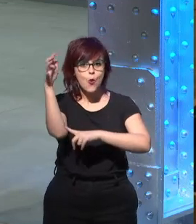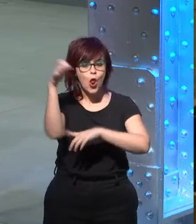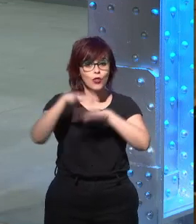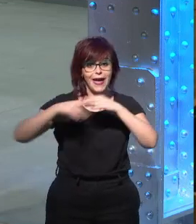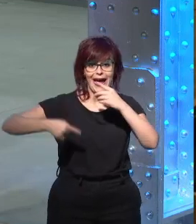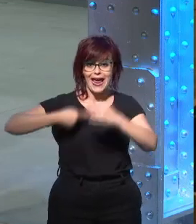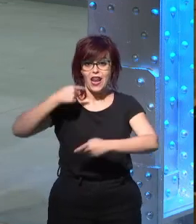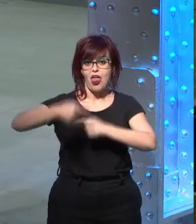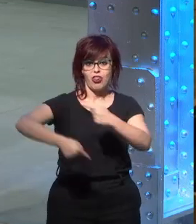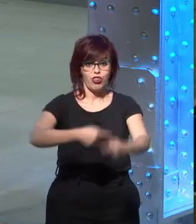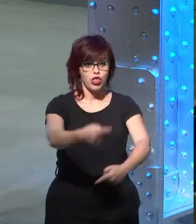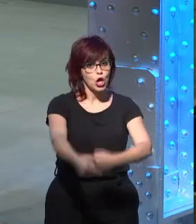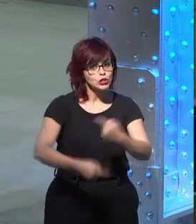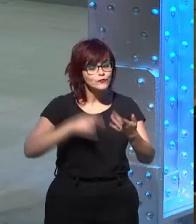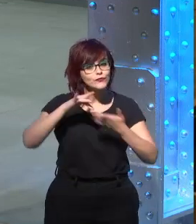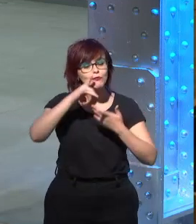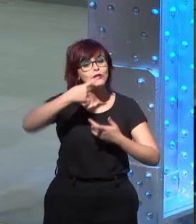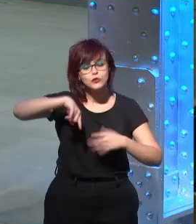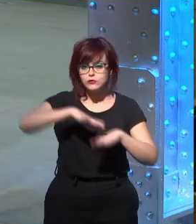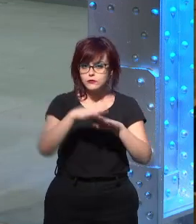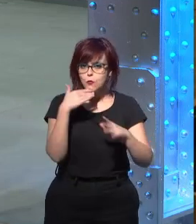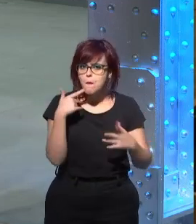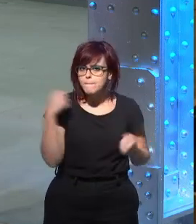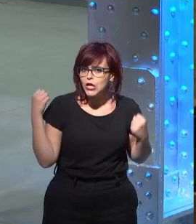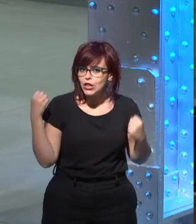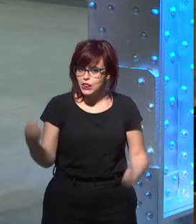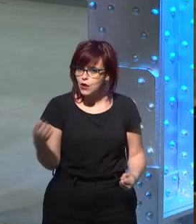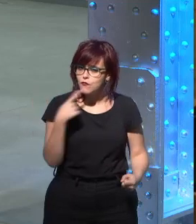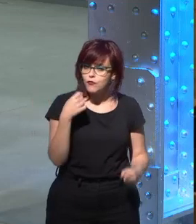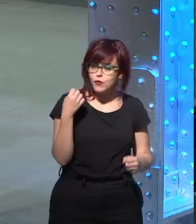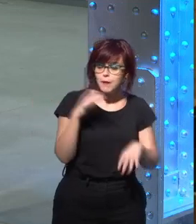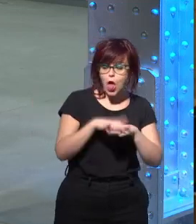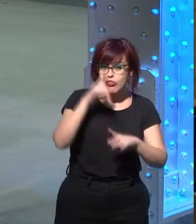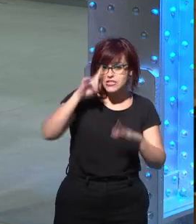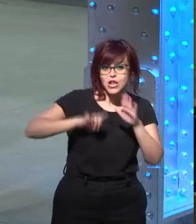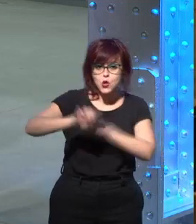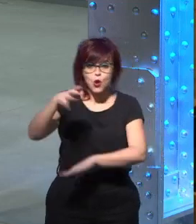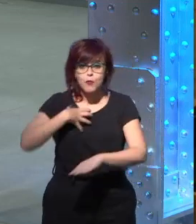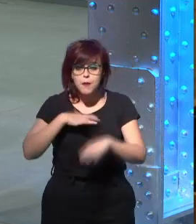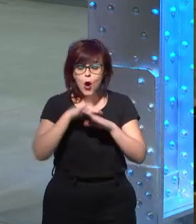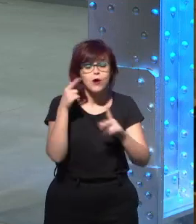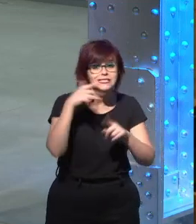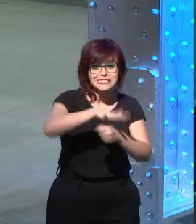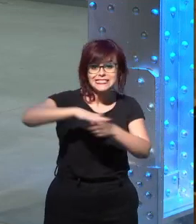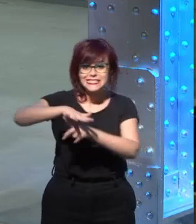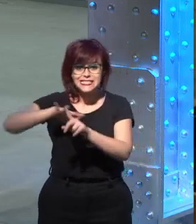estas generaciones que tienen un potencial brutal que no pueden desarrollar porque no están encontrando el escenario